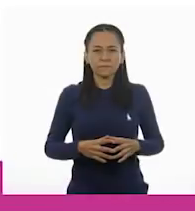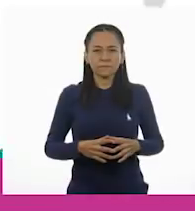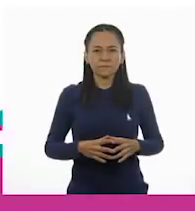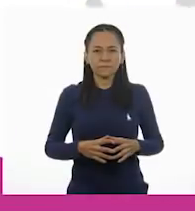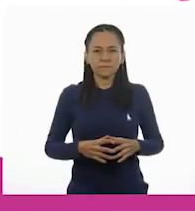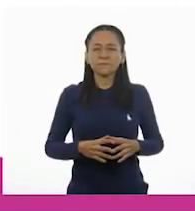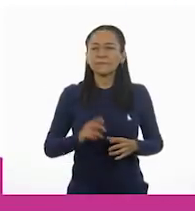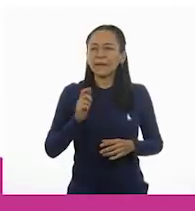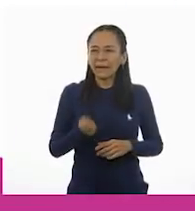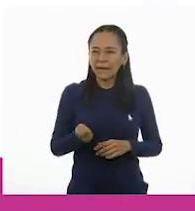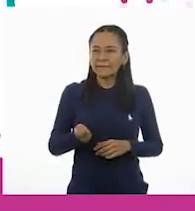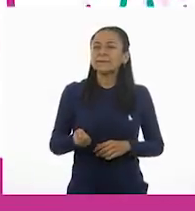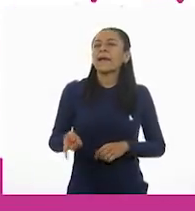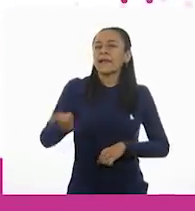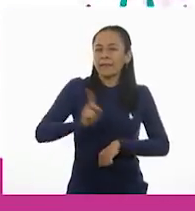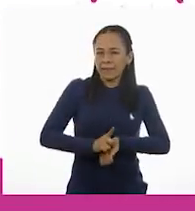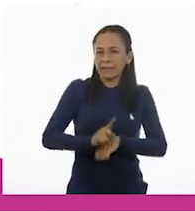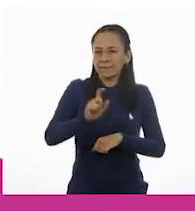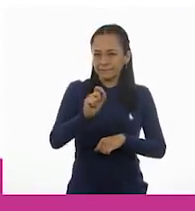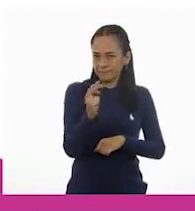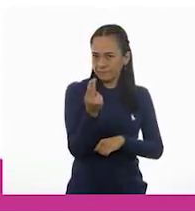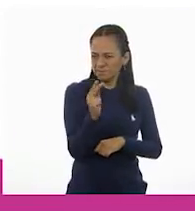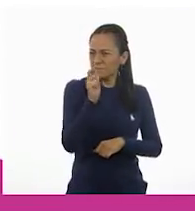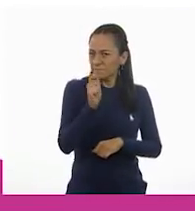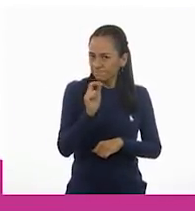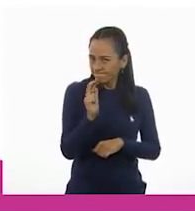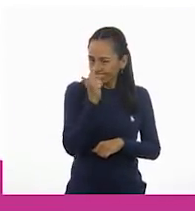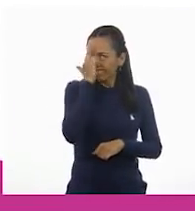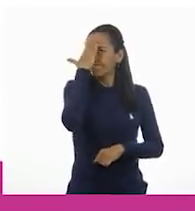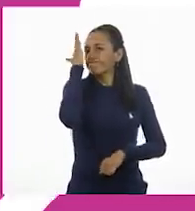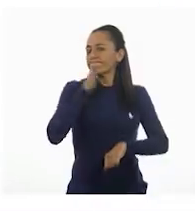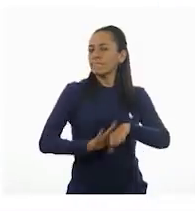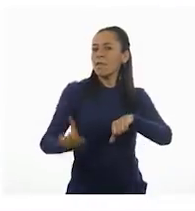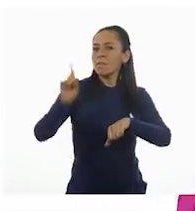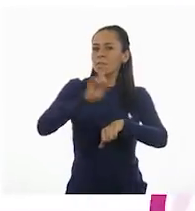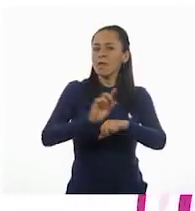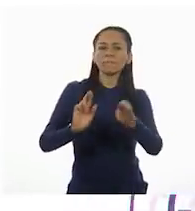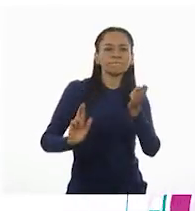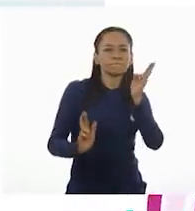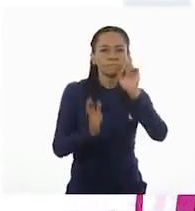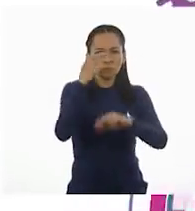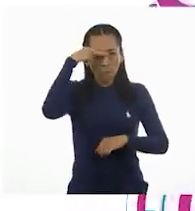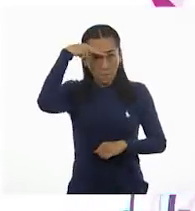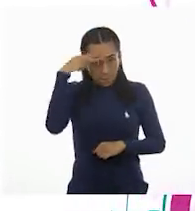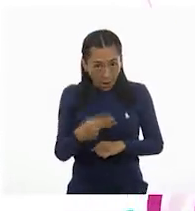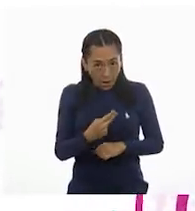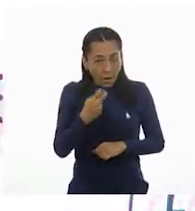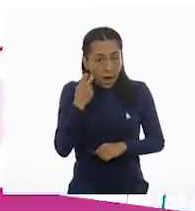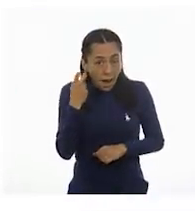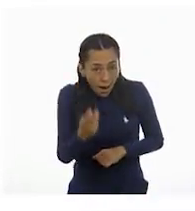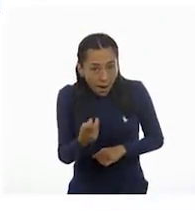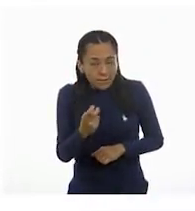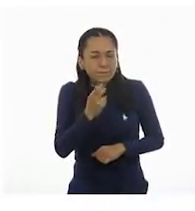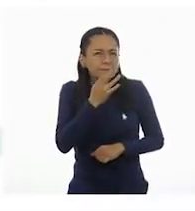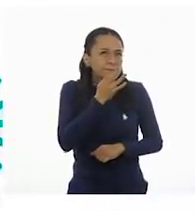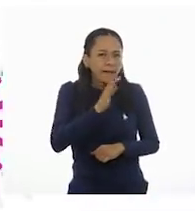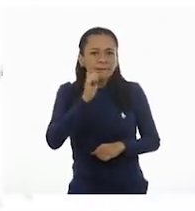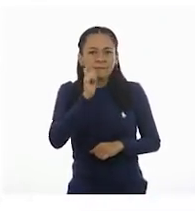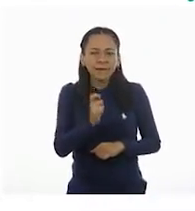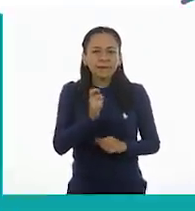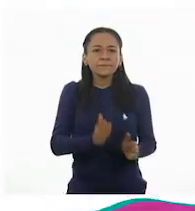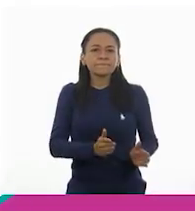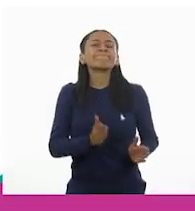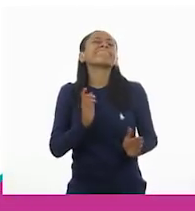En noviembre se conmemora el Día de la Revolución Mexicana. Para celebrarlo, el 16 no habrá